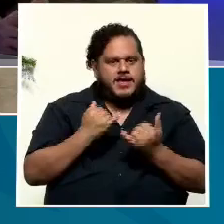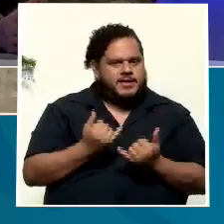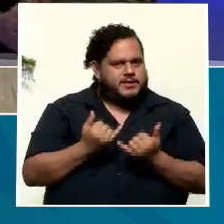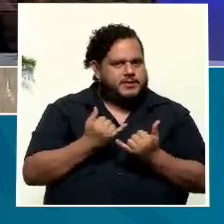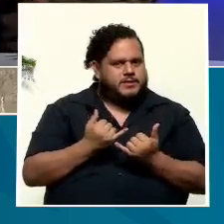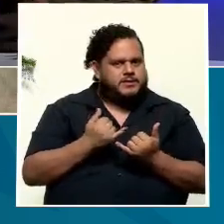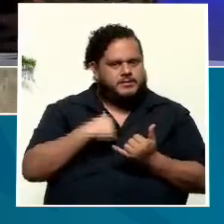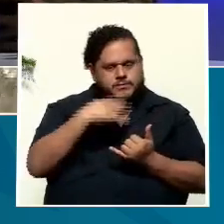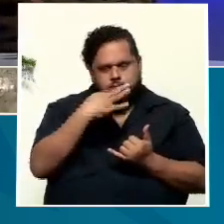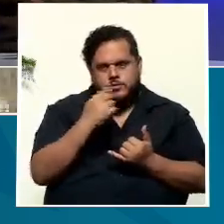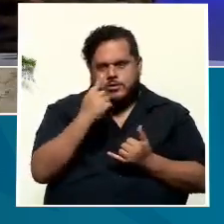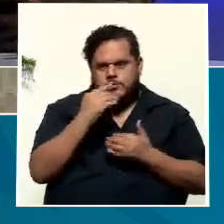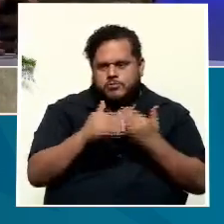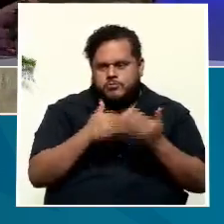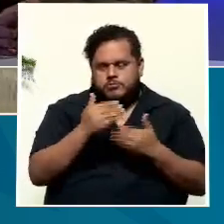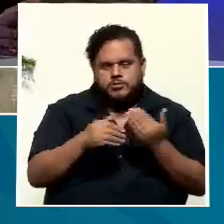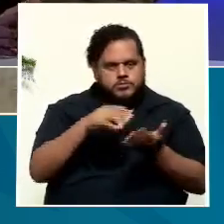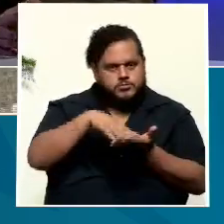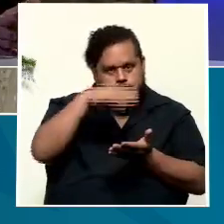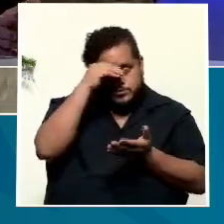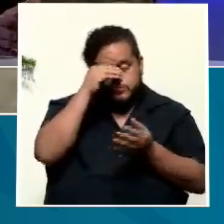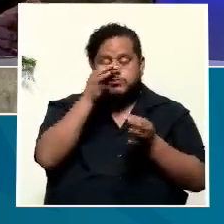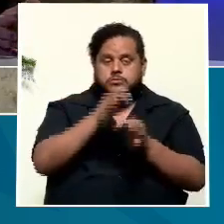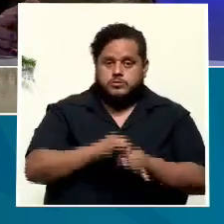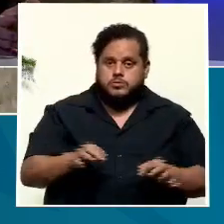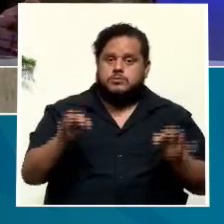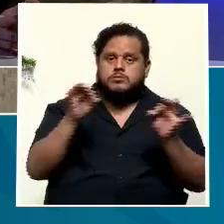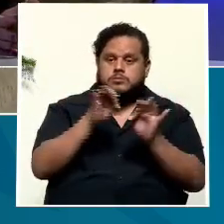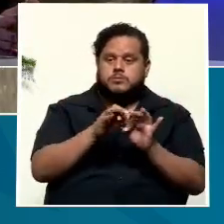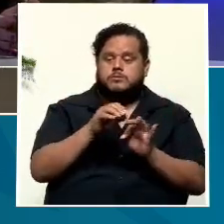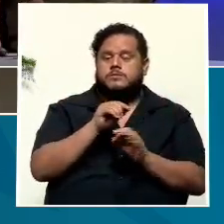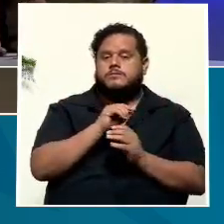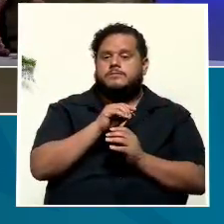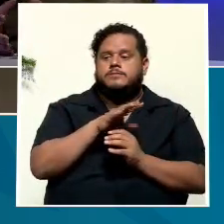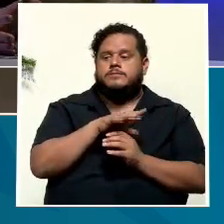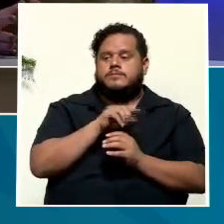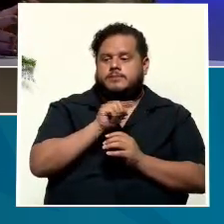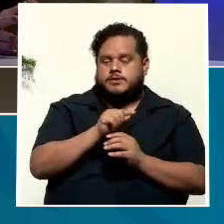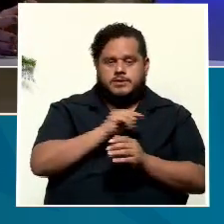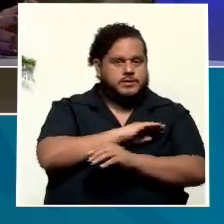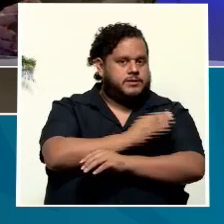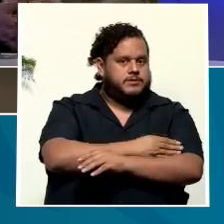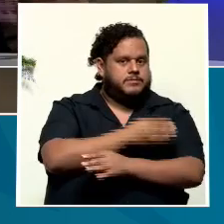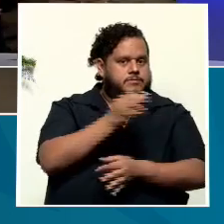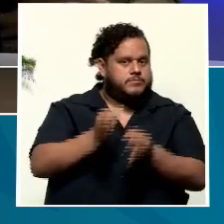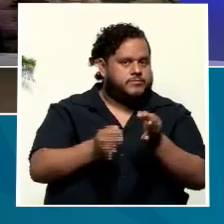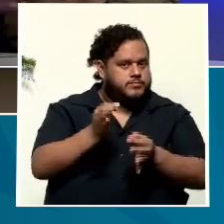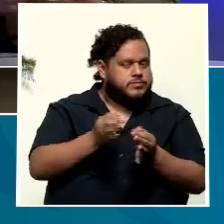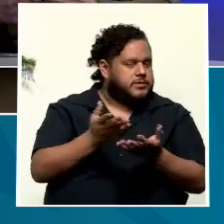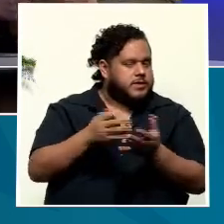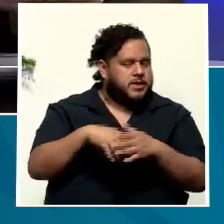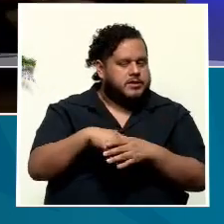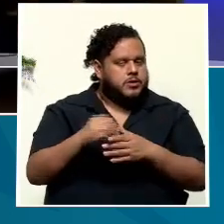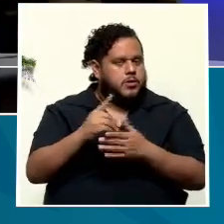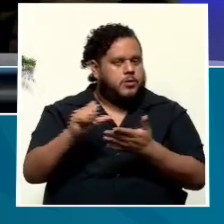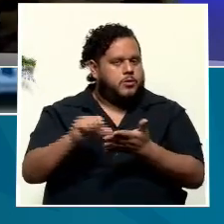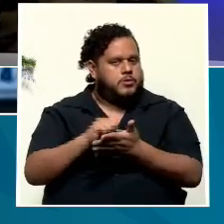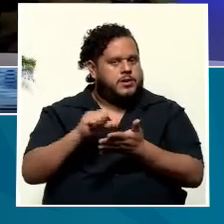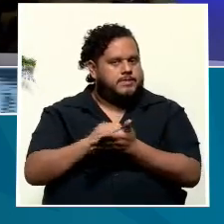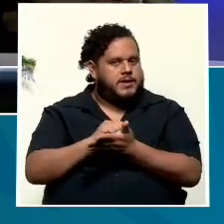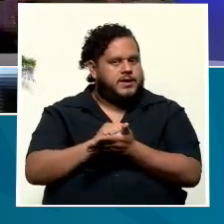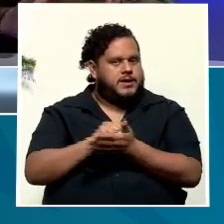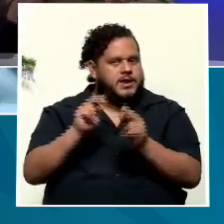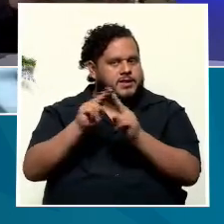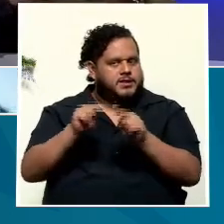yo creo que hubo un proceso de aprendizaje muy importante y de hecho el Poder Judicial sacó una página web